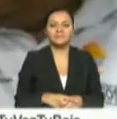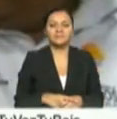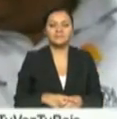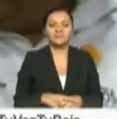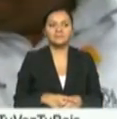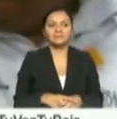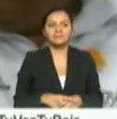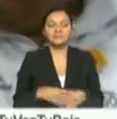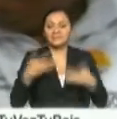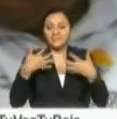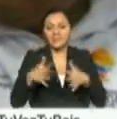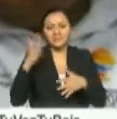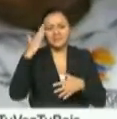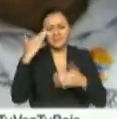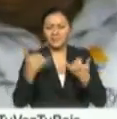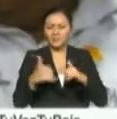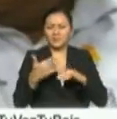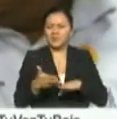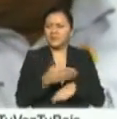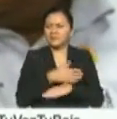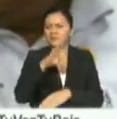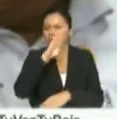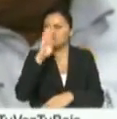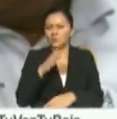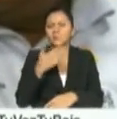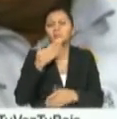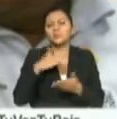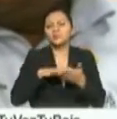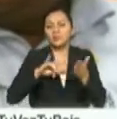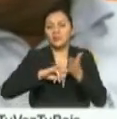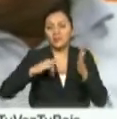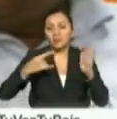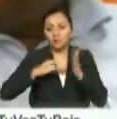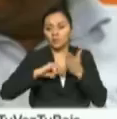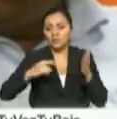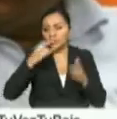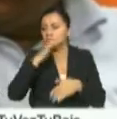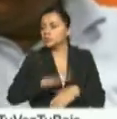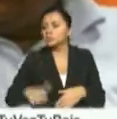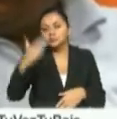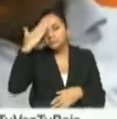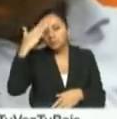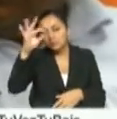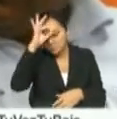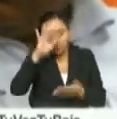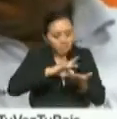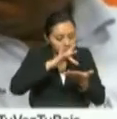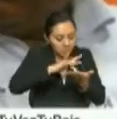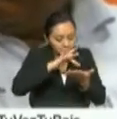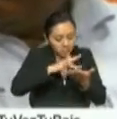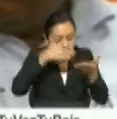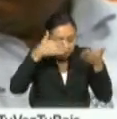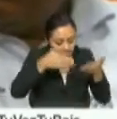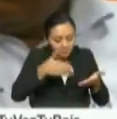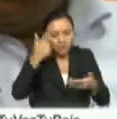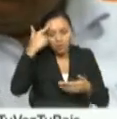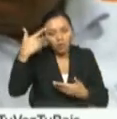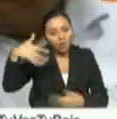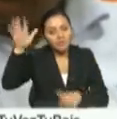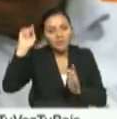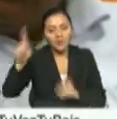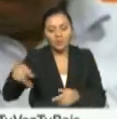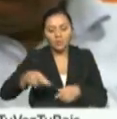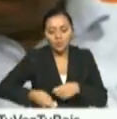He conocido unos juegos que ni siquiera sabía que existían, porque con esto de la tecnología los niños se ingresan a otro mundo, en lo cual se vienen olvidando todo nuestro, lo que es